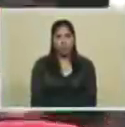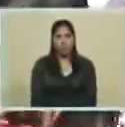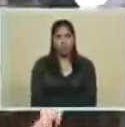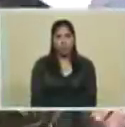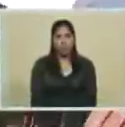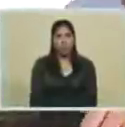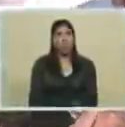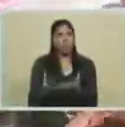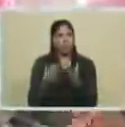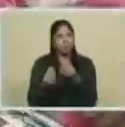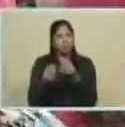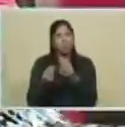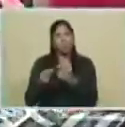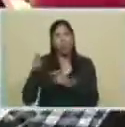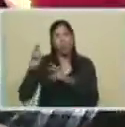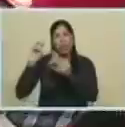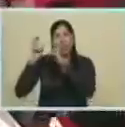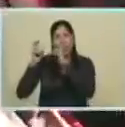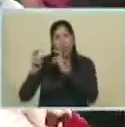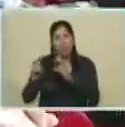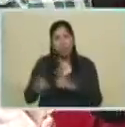Son muchas cosas.